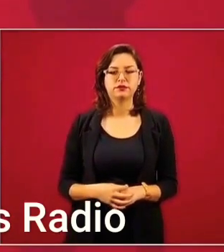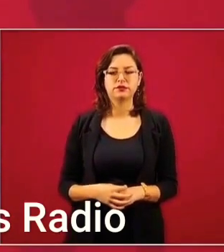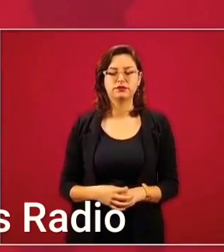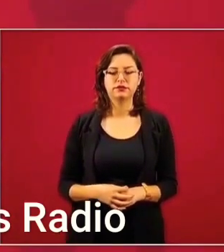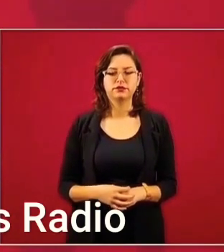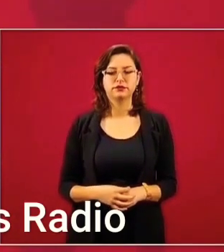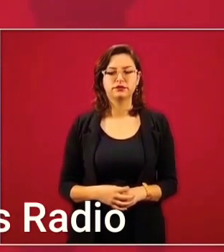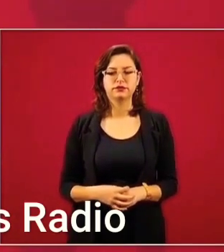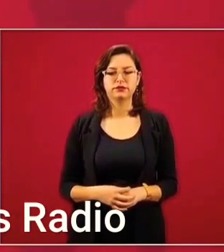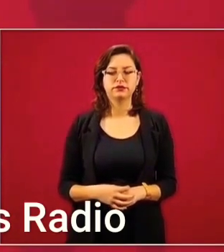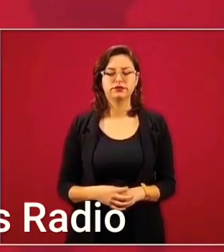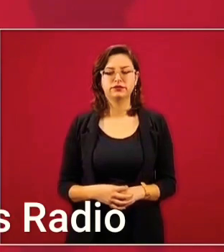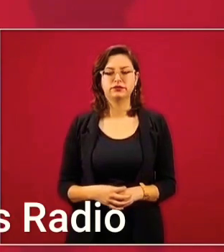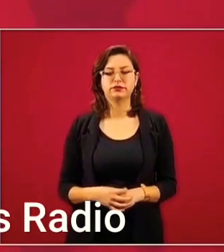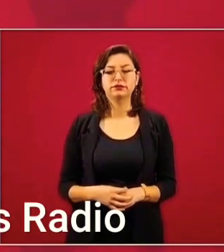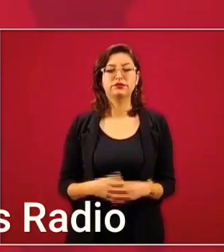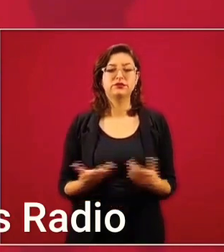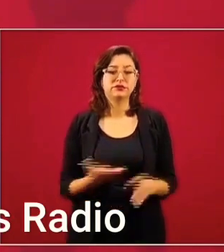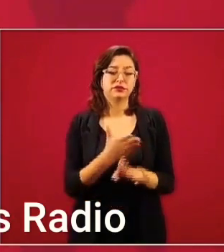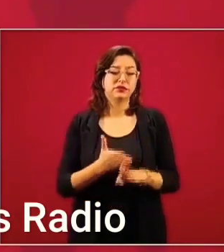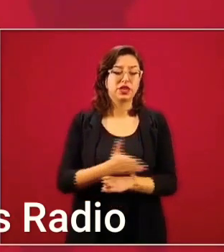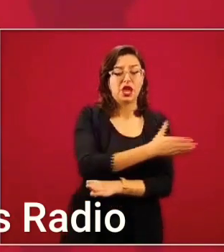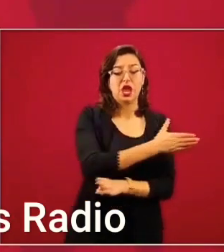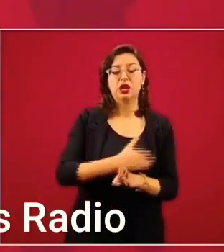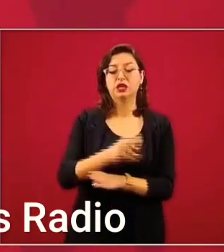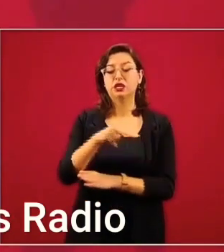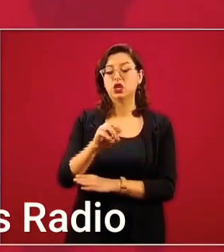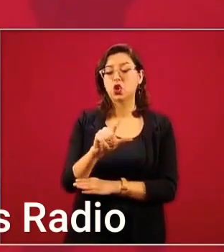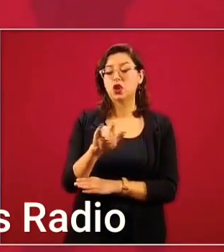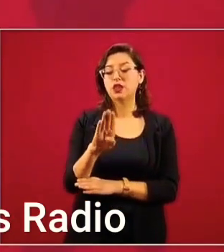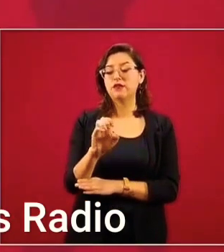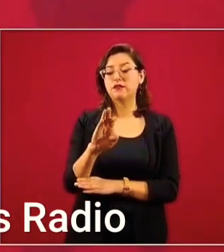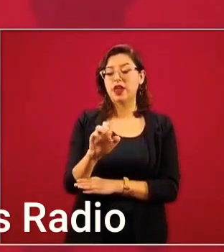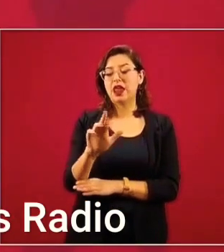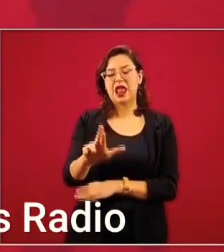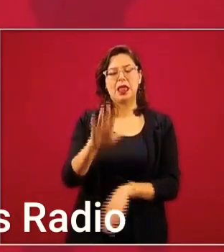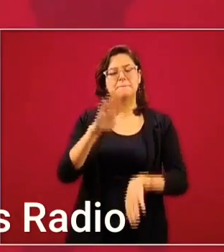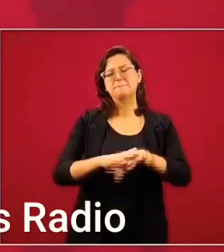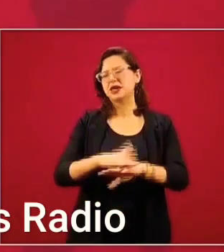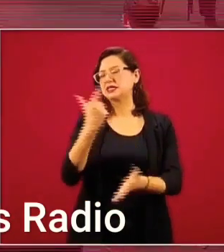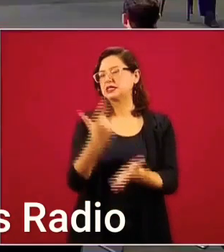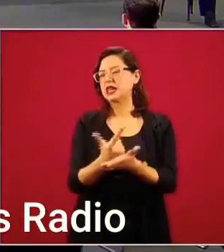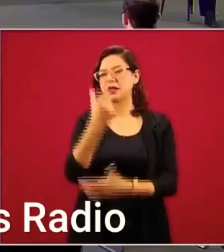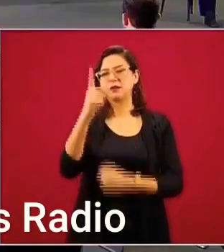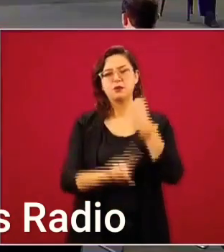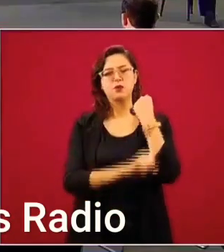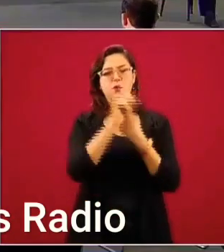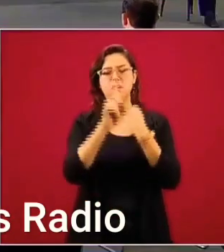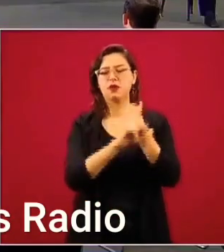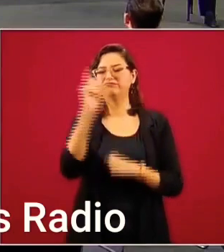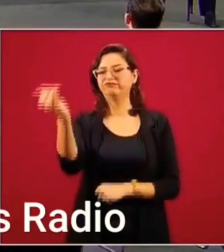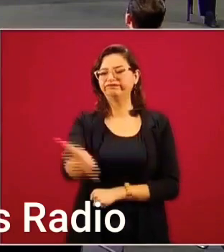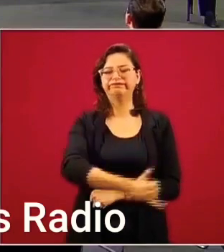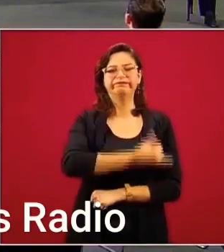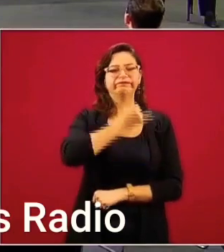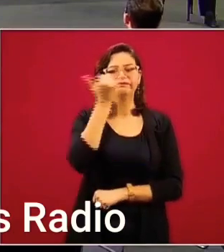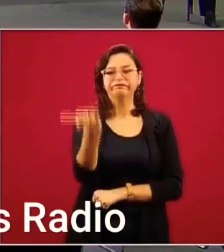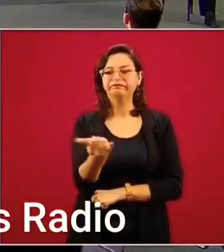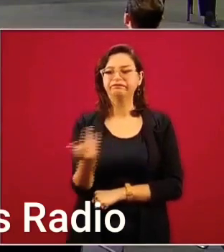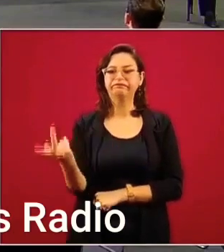más grandes del modelo neoliberal, y los errores en política son como